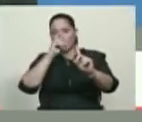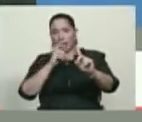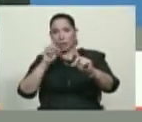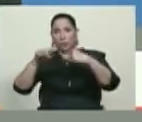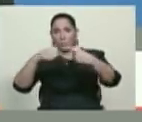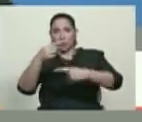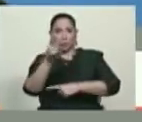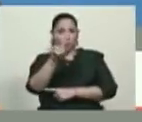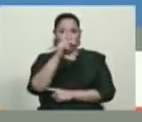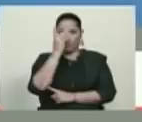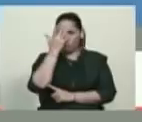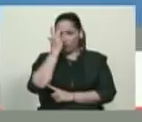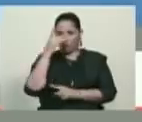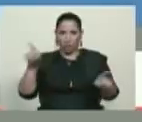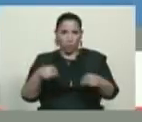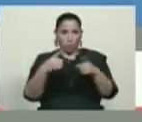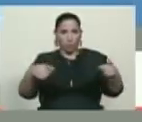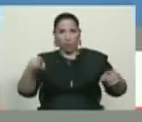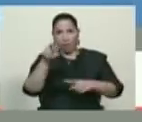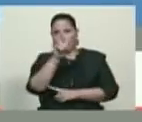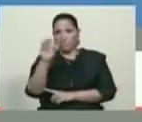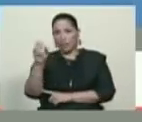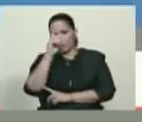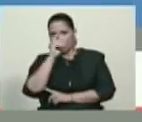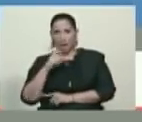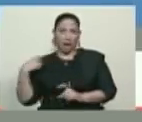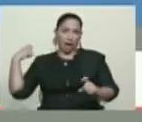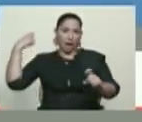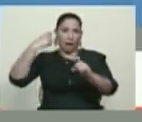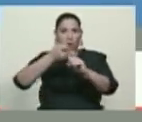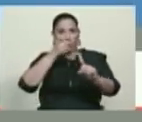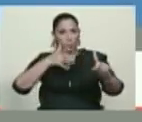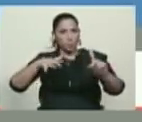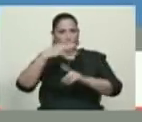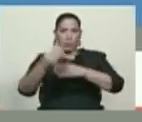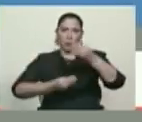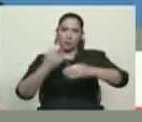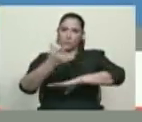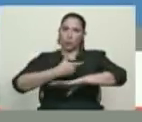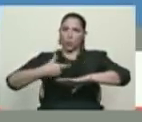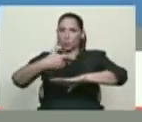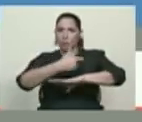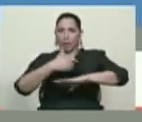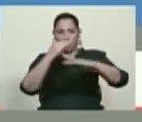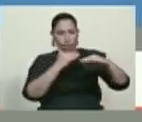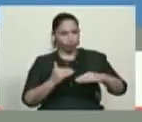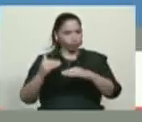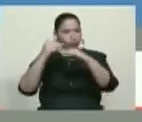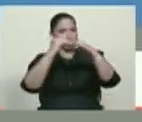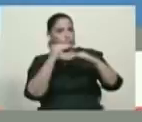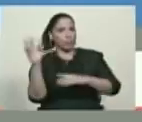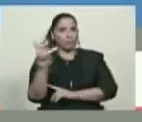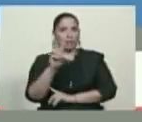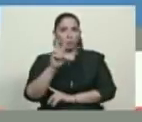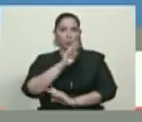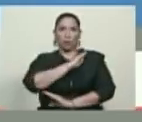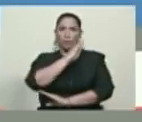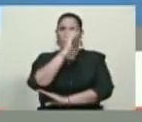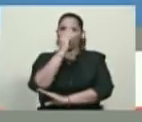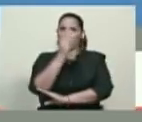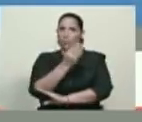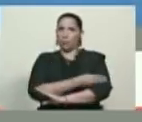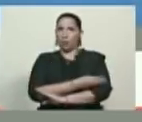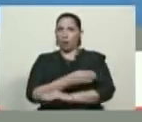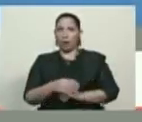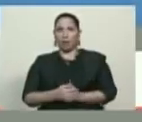febrero se cumplirán 20 años de que el pueblo se hizo gobierno en Venezuela, de que por las puertas del